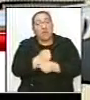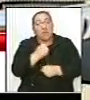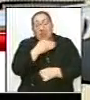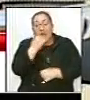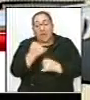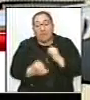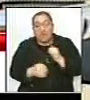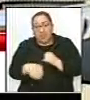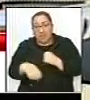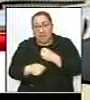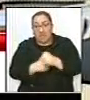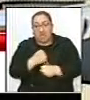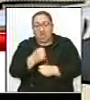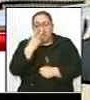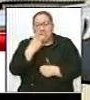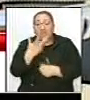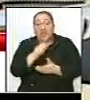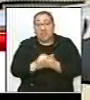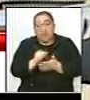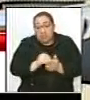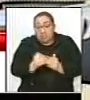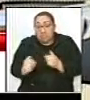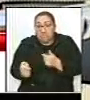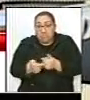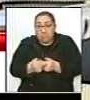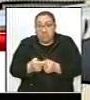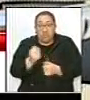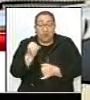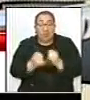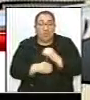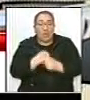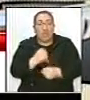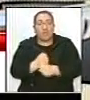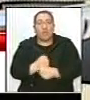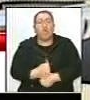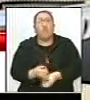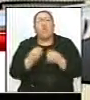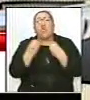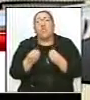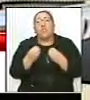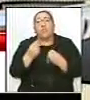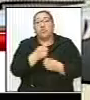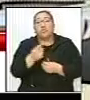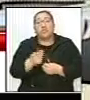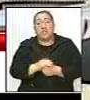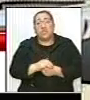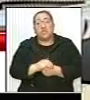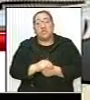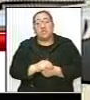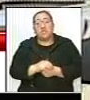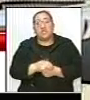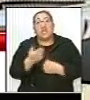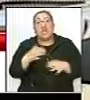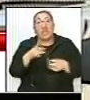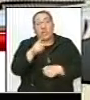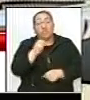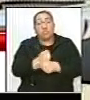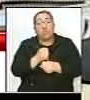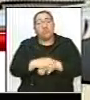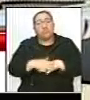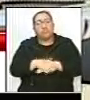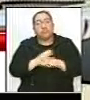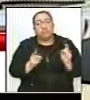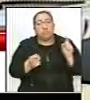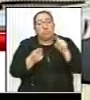que en los tres meses siguientes, o menos de tres meses inclusive, es que efectivamente conseguimos que estas metas previstas para en